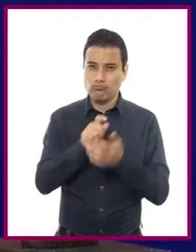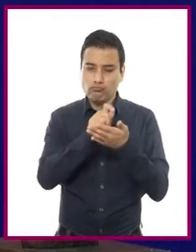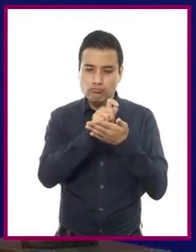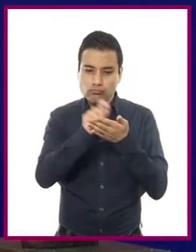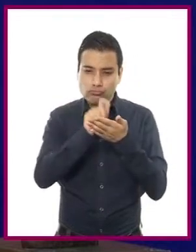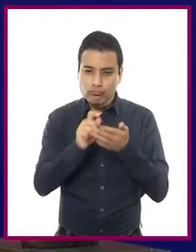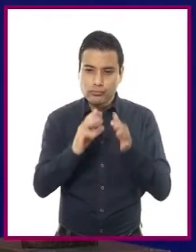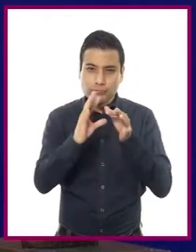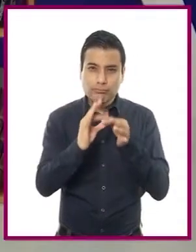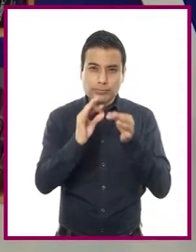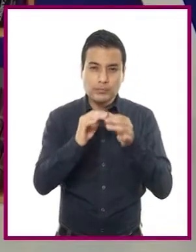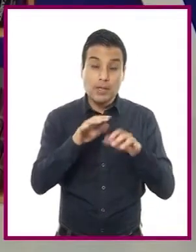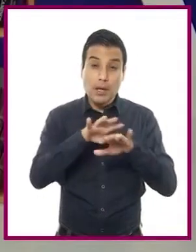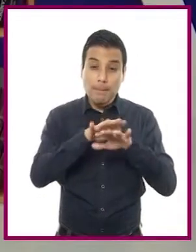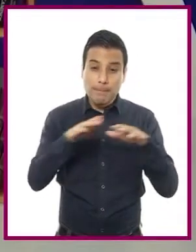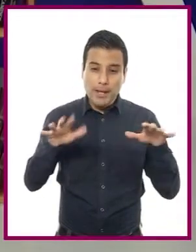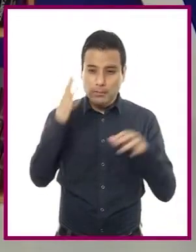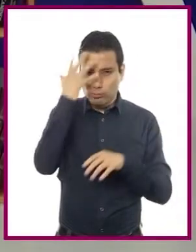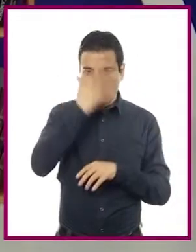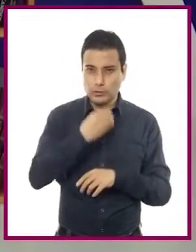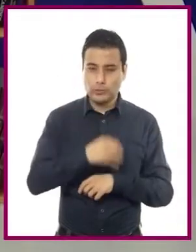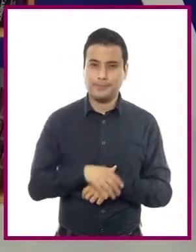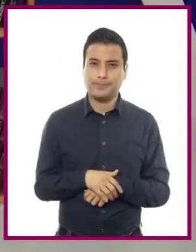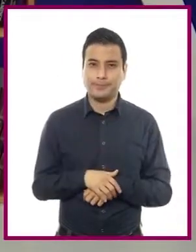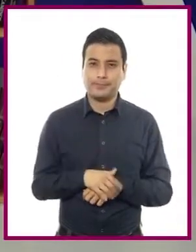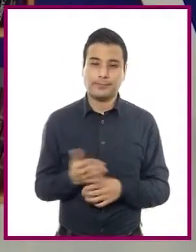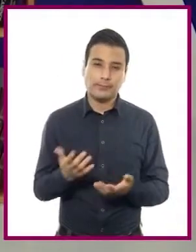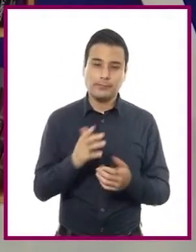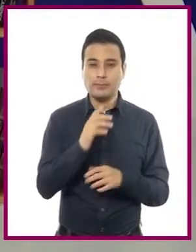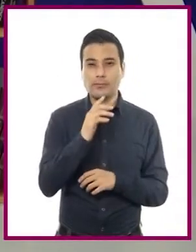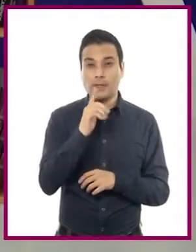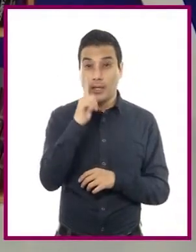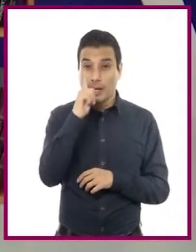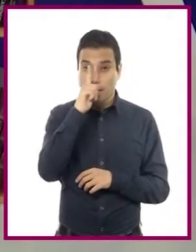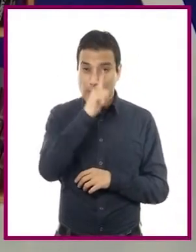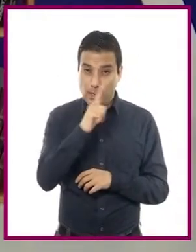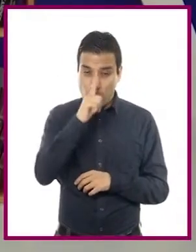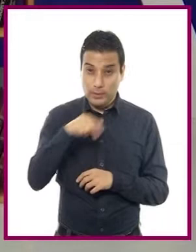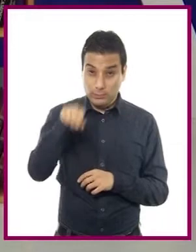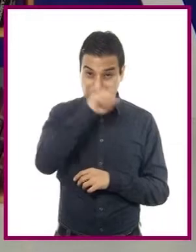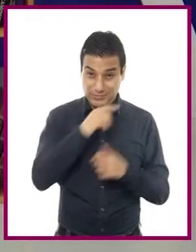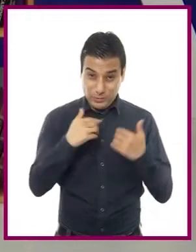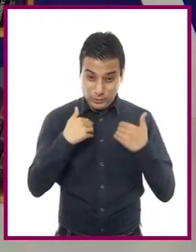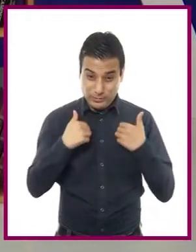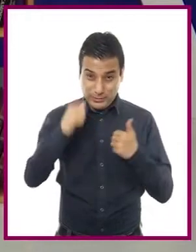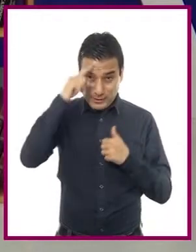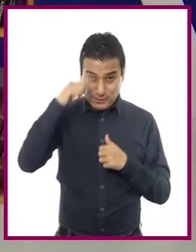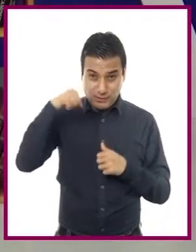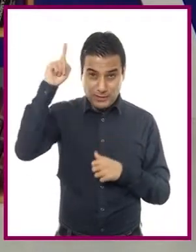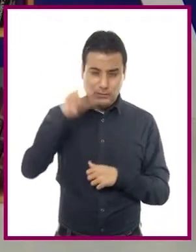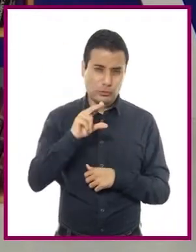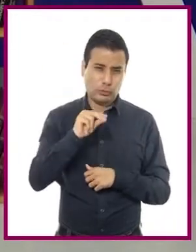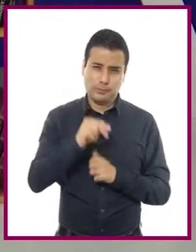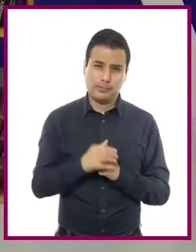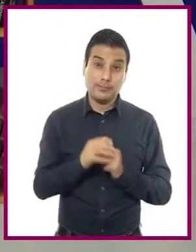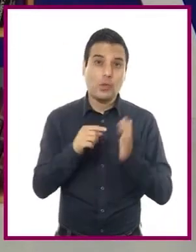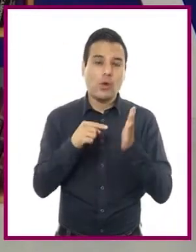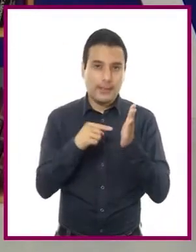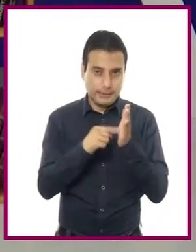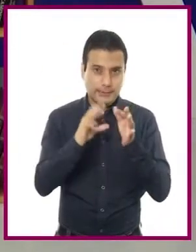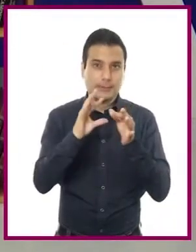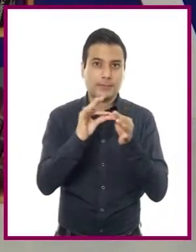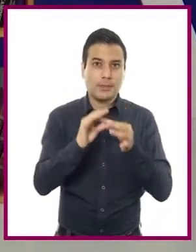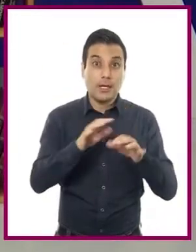lo maravilloso del mar. Quizás el lenguaje no es muy sencillo, pero venera todo lo que hay